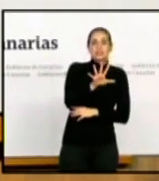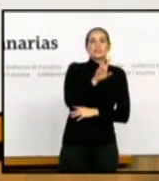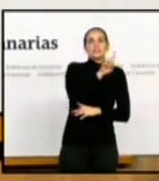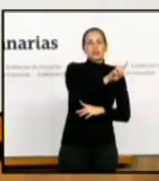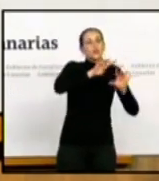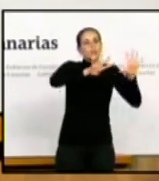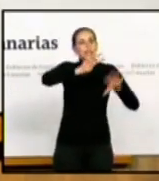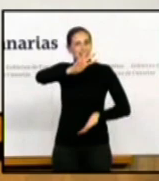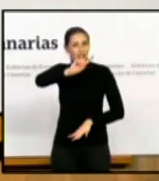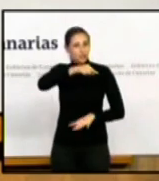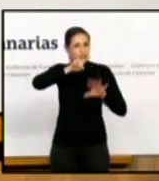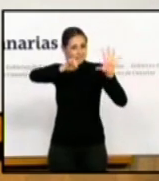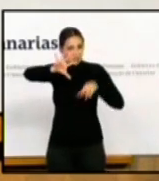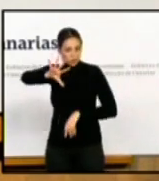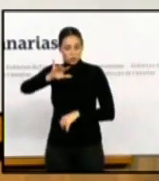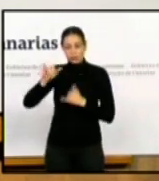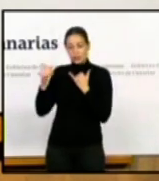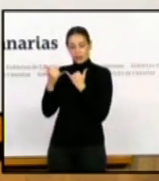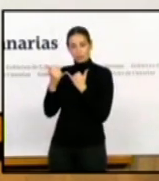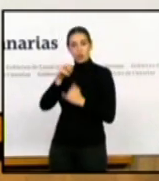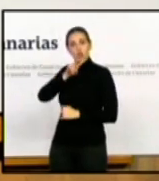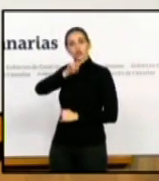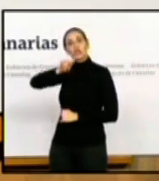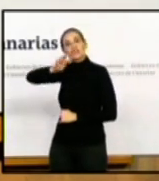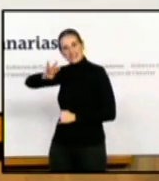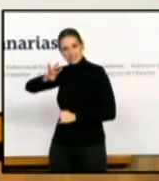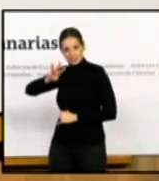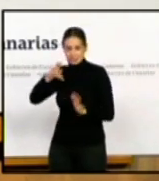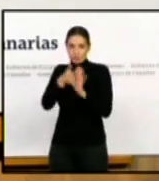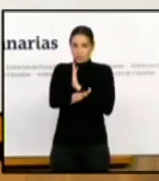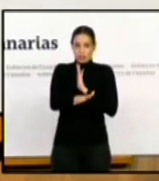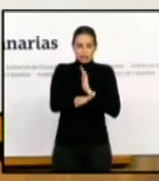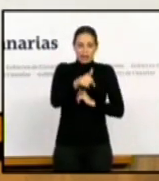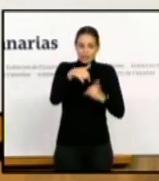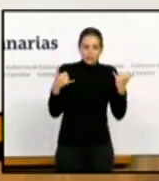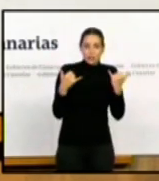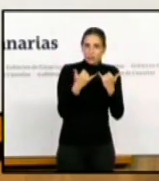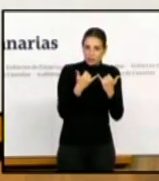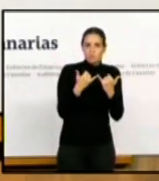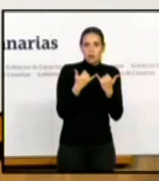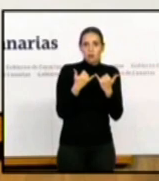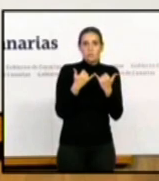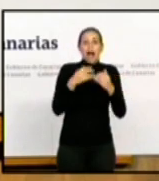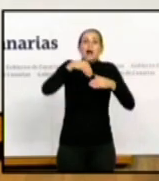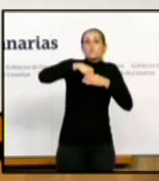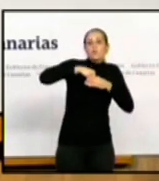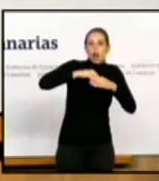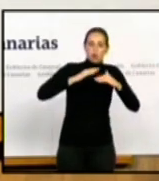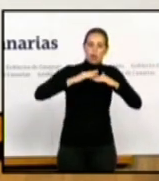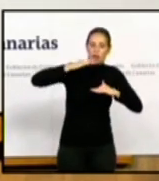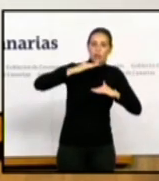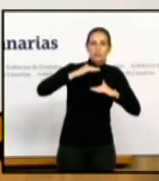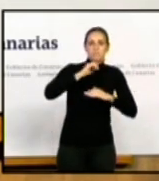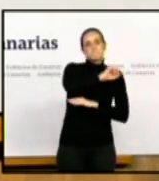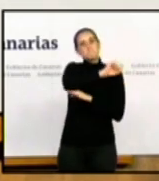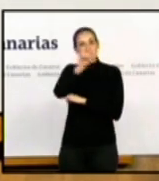193,65. La isla de Tenerife, 213. Es decir, en Tenerife la incidencia acumulada es más alta